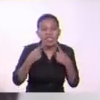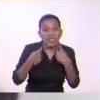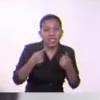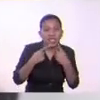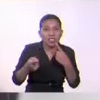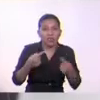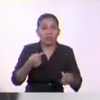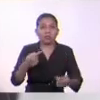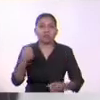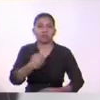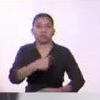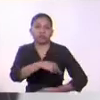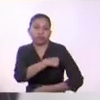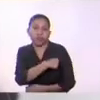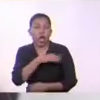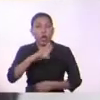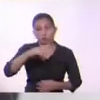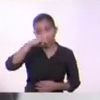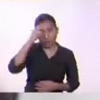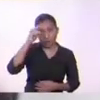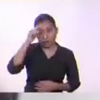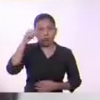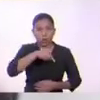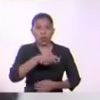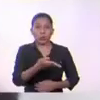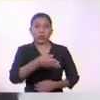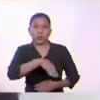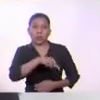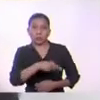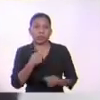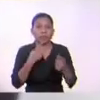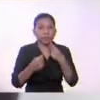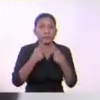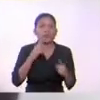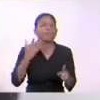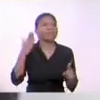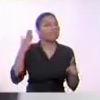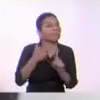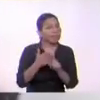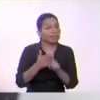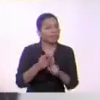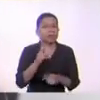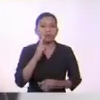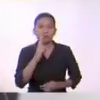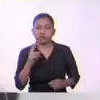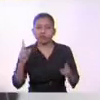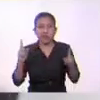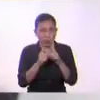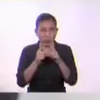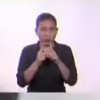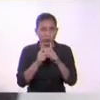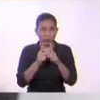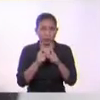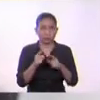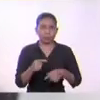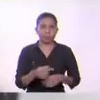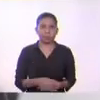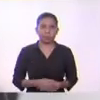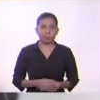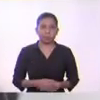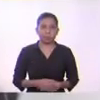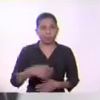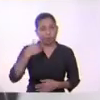o en una entrevista de trabajo, porque son respuestas muy cerradas. Como en el caso del